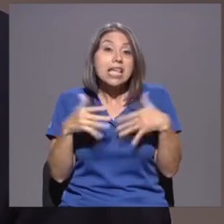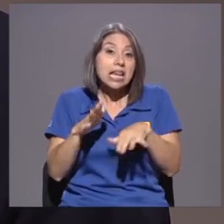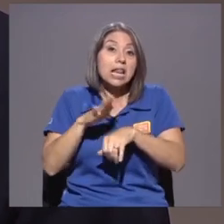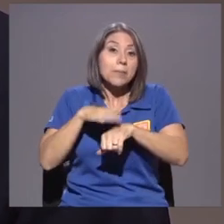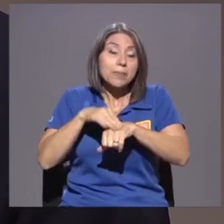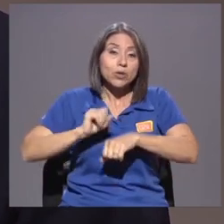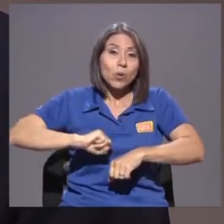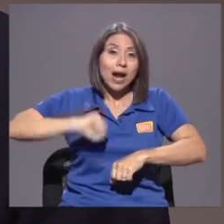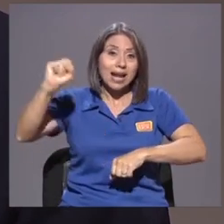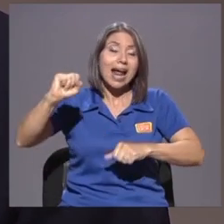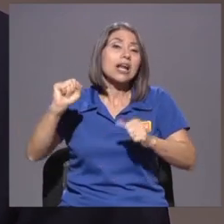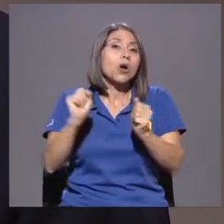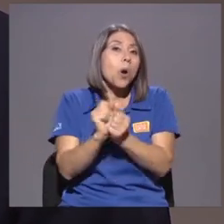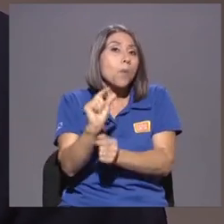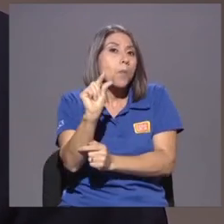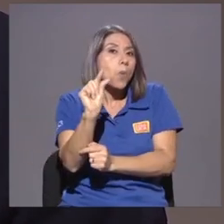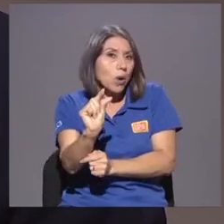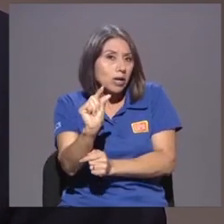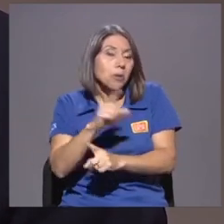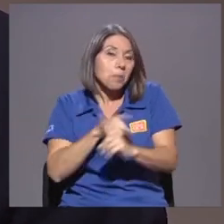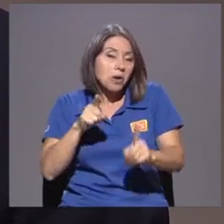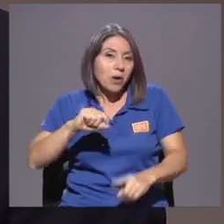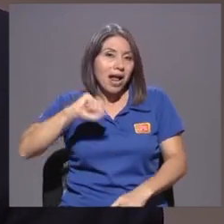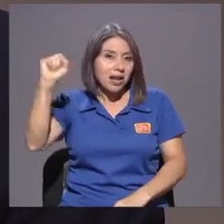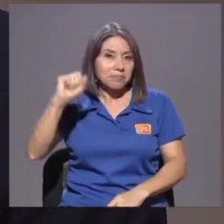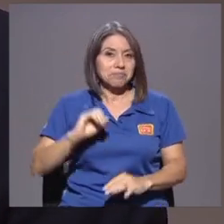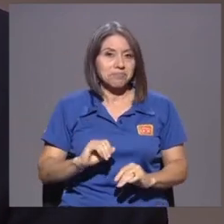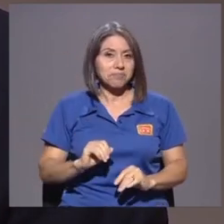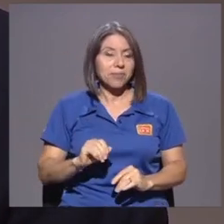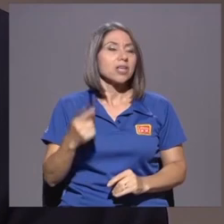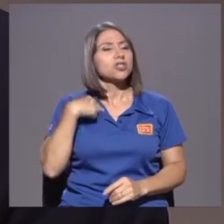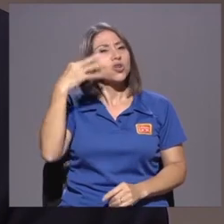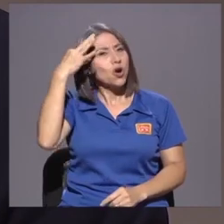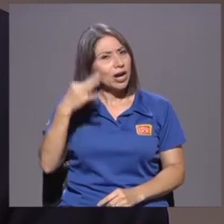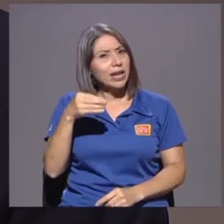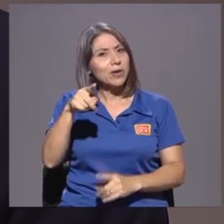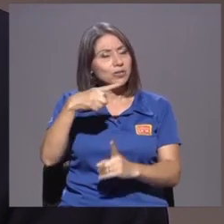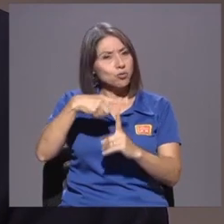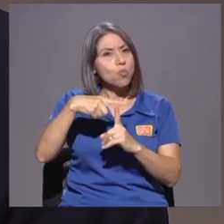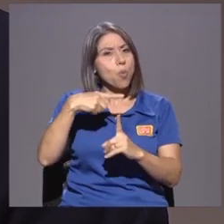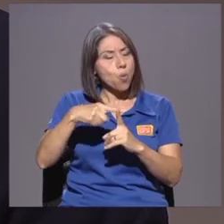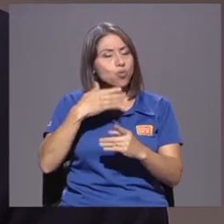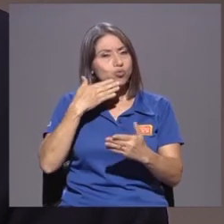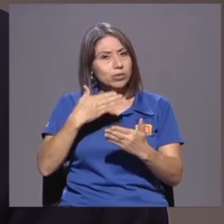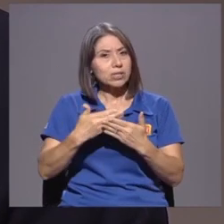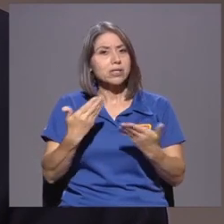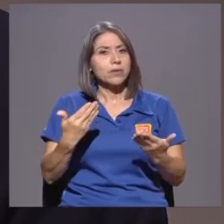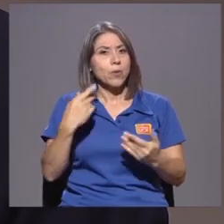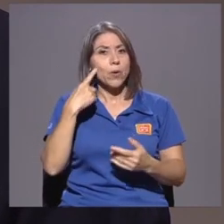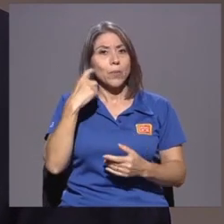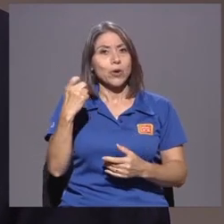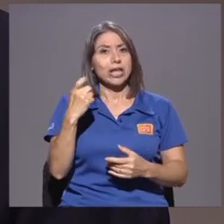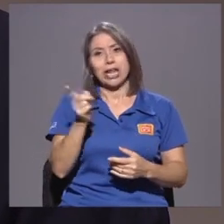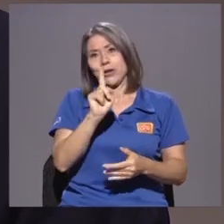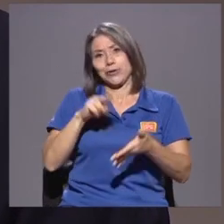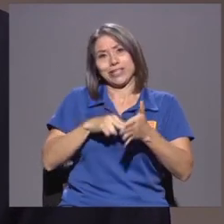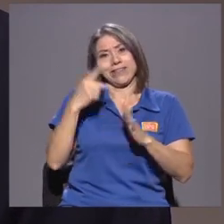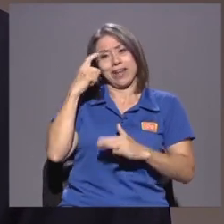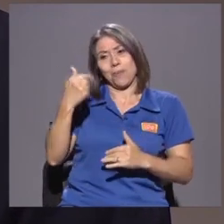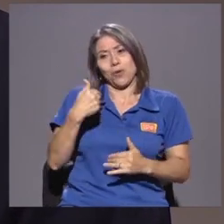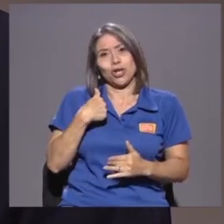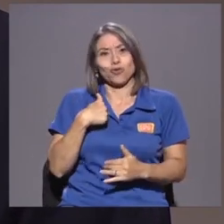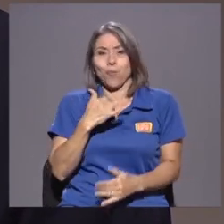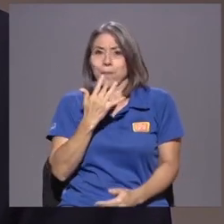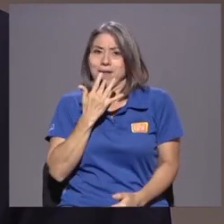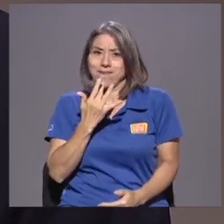con un margen muy estrecho pero ganar y yo creo que eso es positivo porque no es porque yo tenga particulares